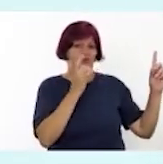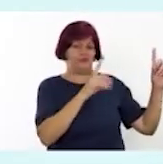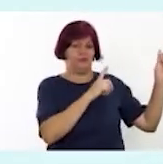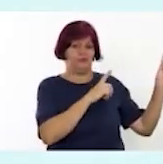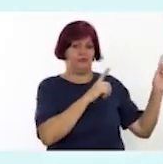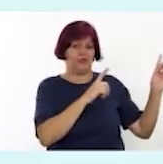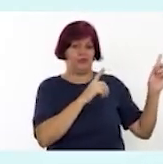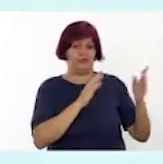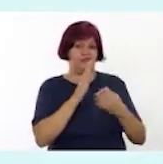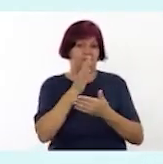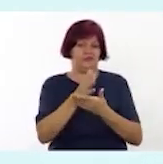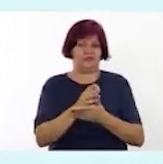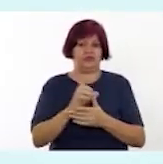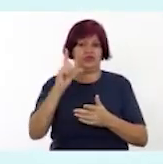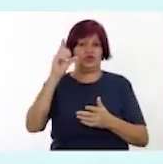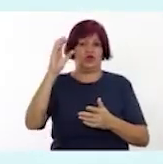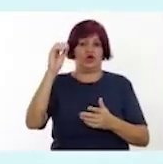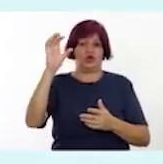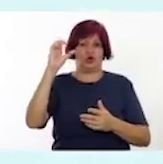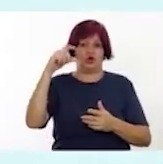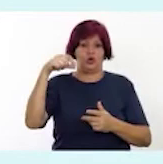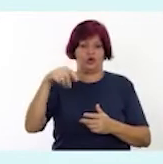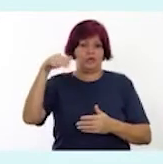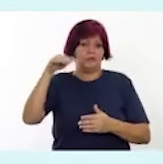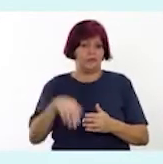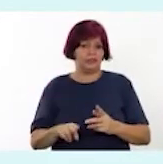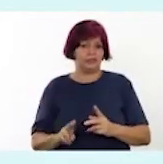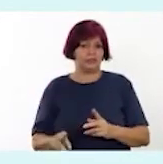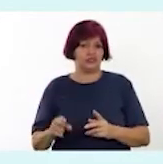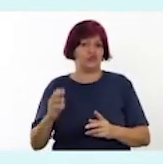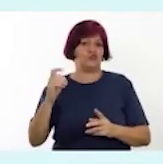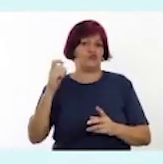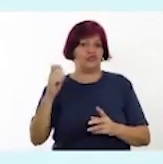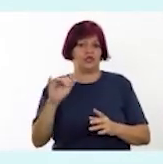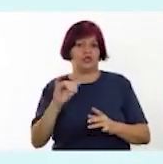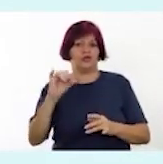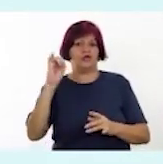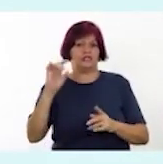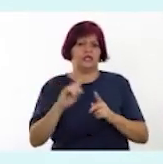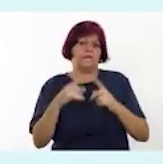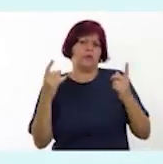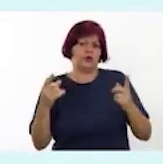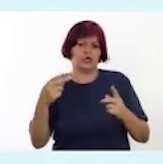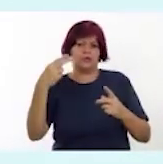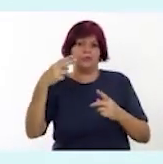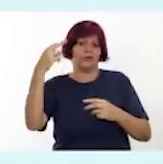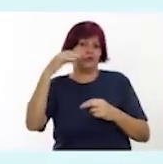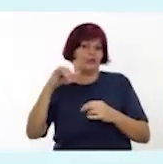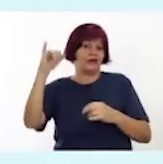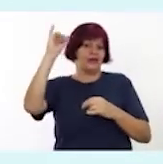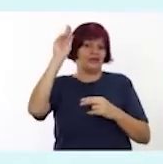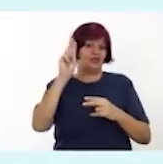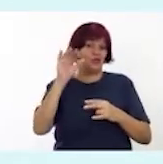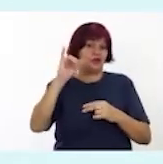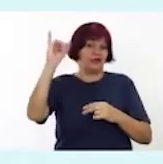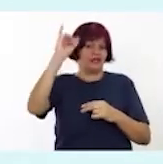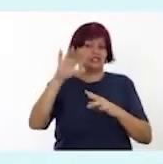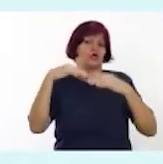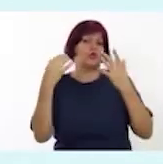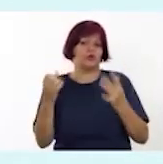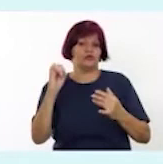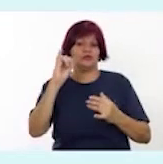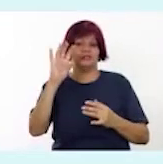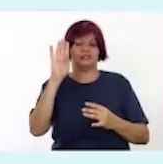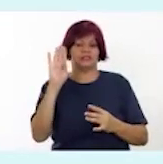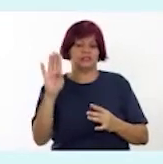sale de manera directa. El logaritmo en base 2 de x es 6, porque 2 a la 6 es 64. Compañero, un